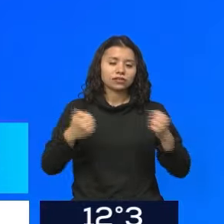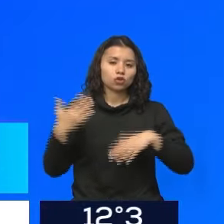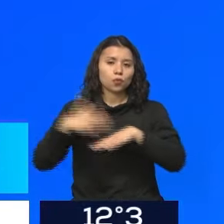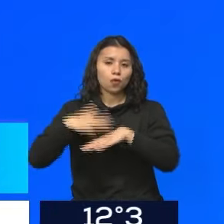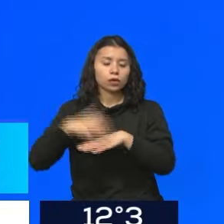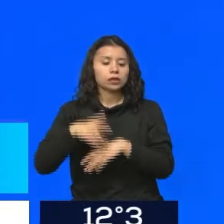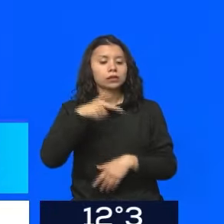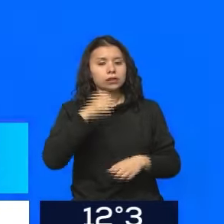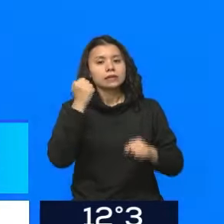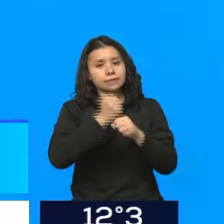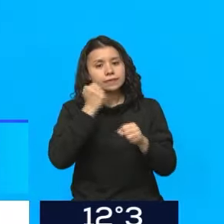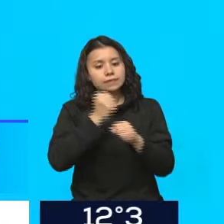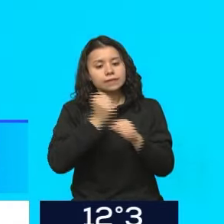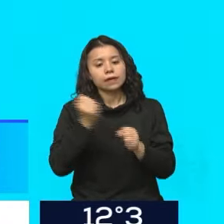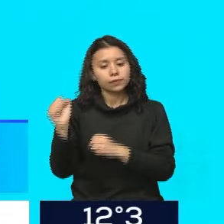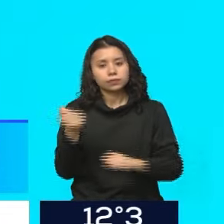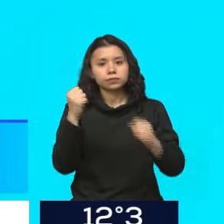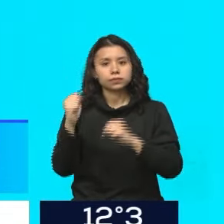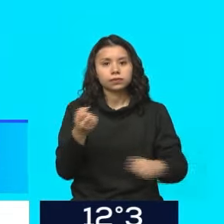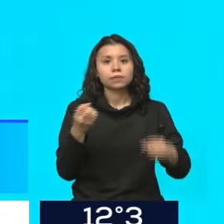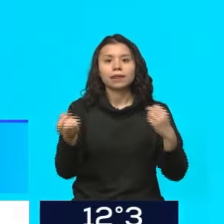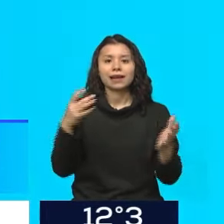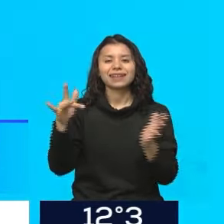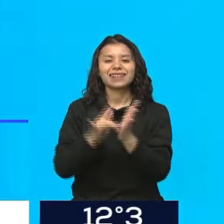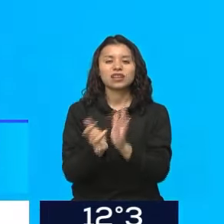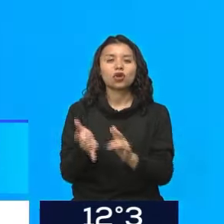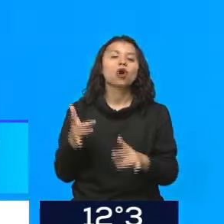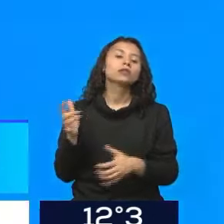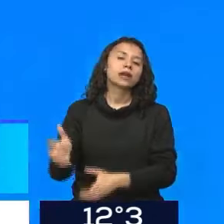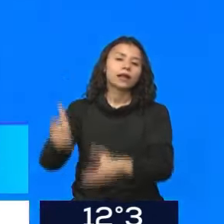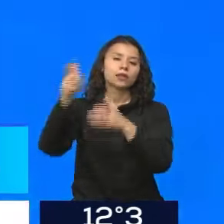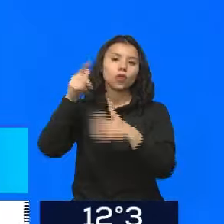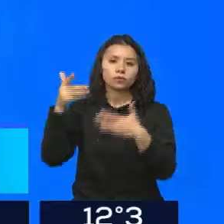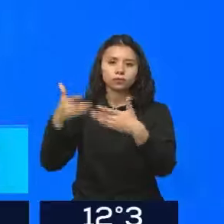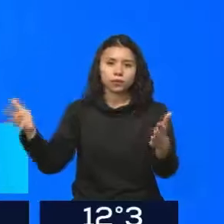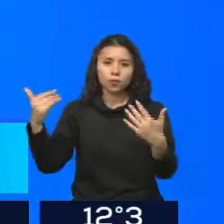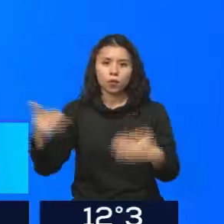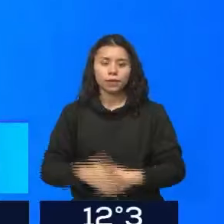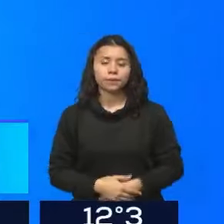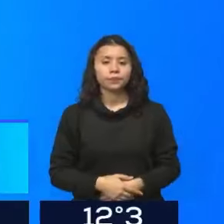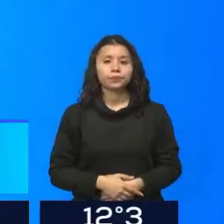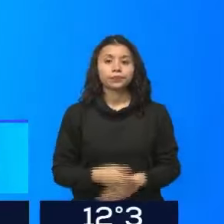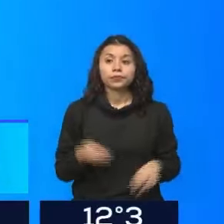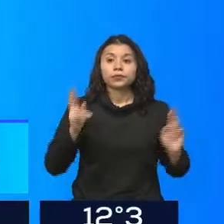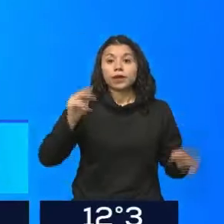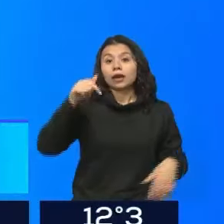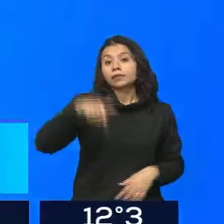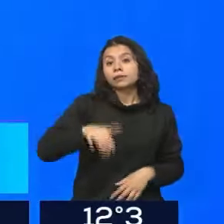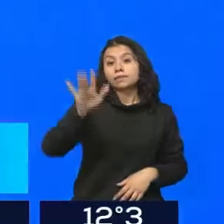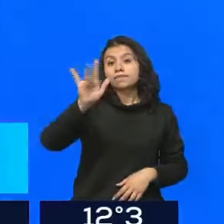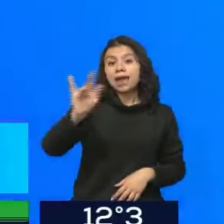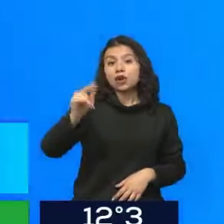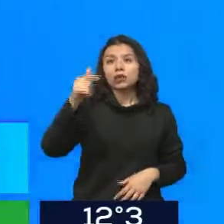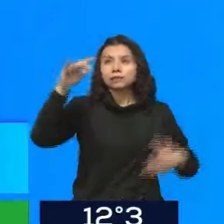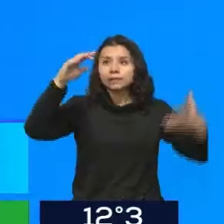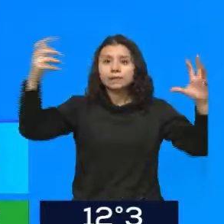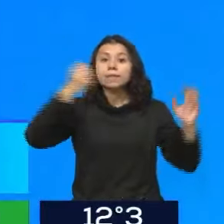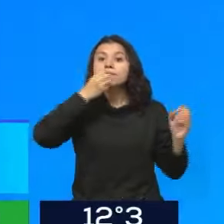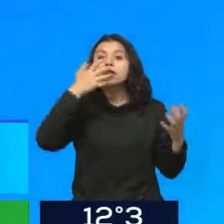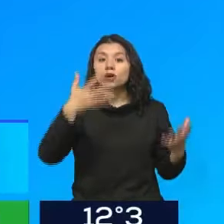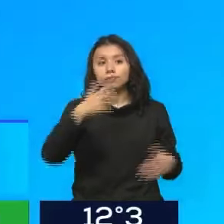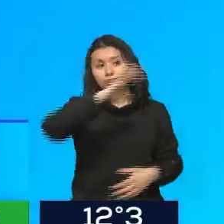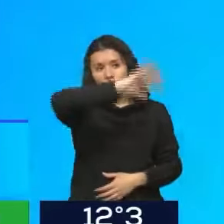túnel Cristo Redentor. Se espera que durante este miércoles las condiciones meteorológicas mejoren, tanto en la alta montaña